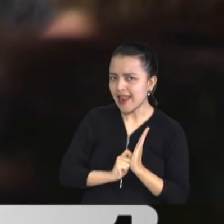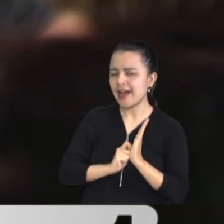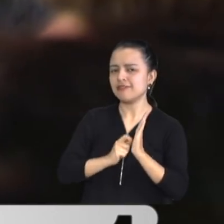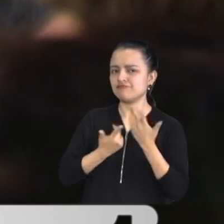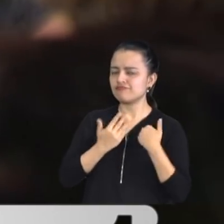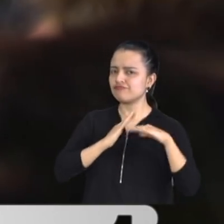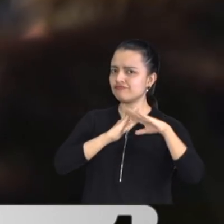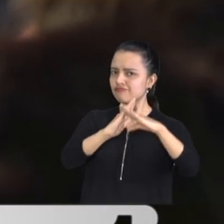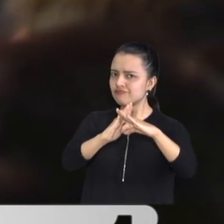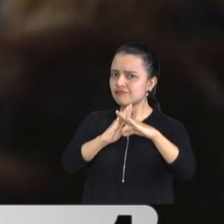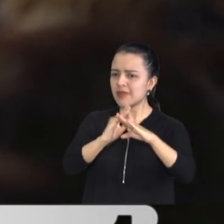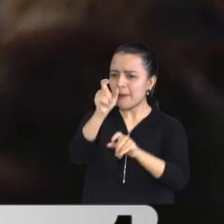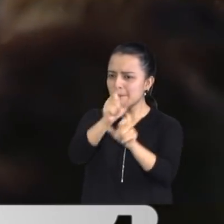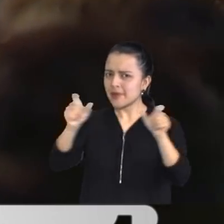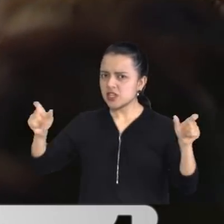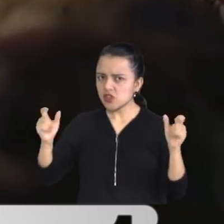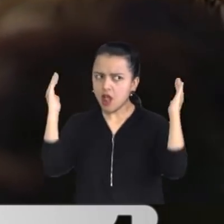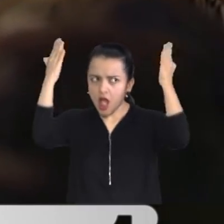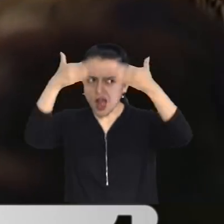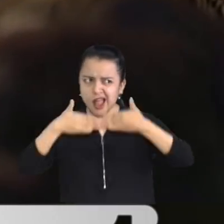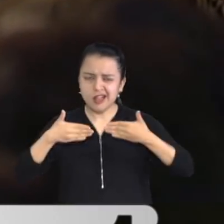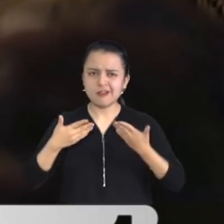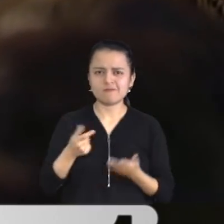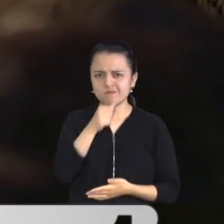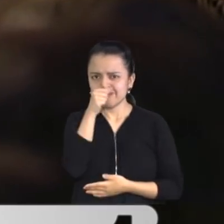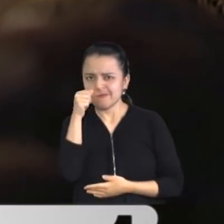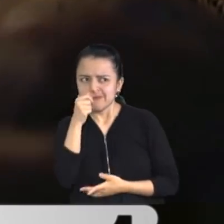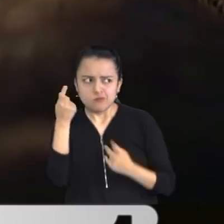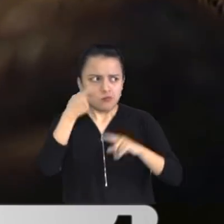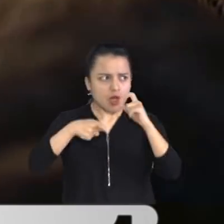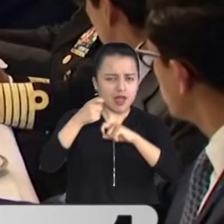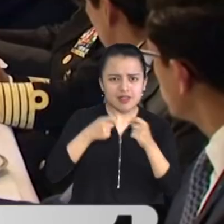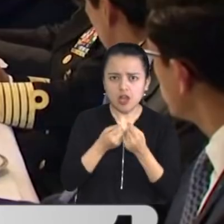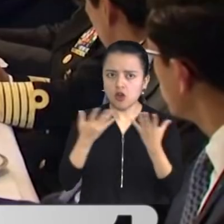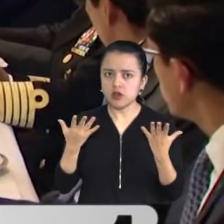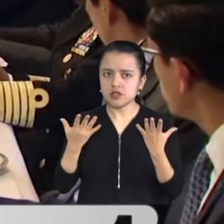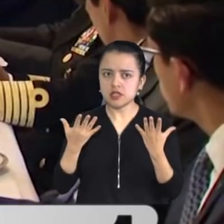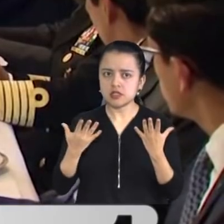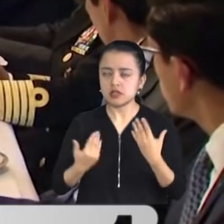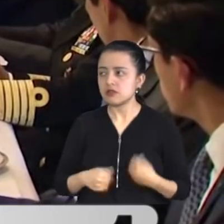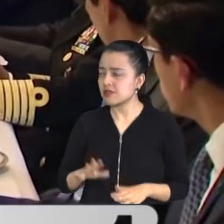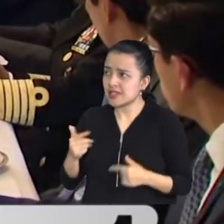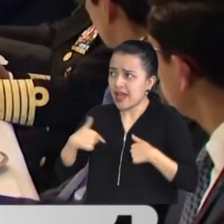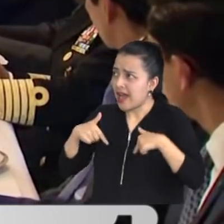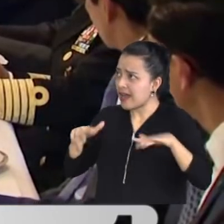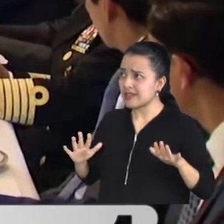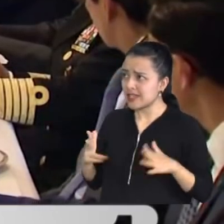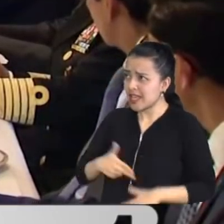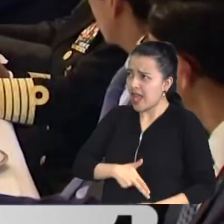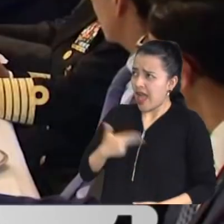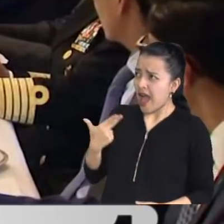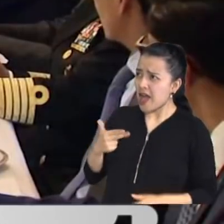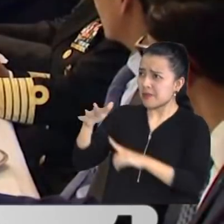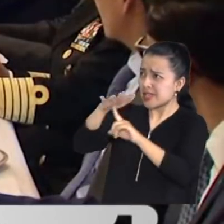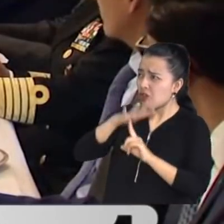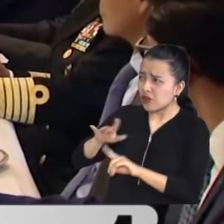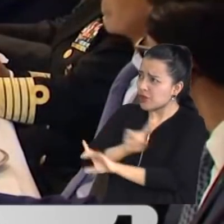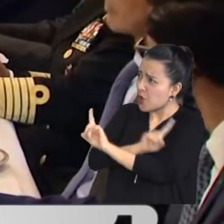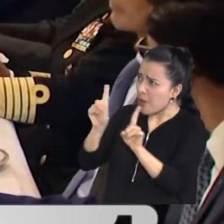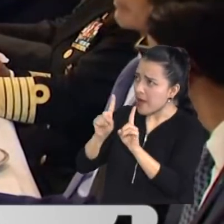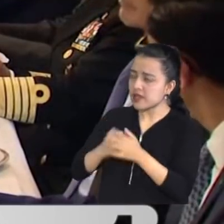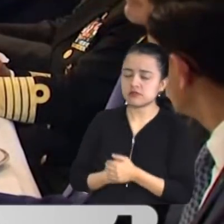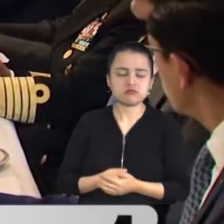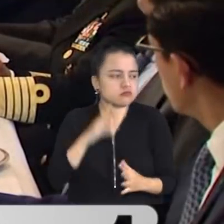presidente izquierdista Andrés Manuel López Obrador dio por terminada al señalar que su país no quería más armas ni helicópteros para someter a los